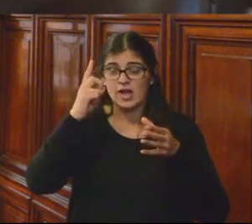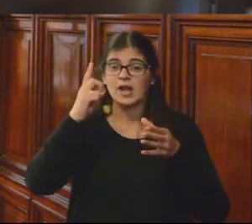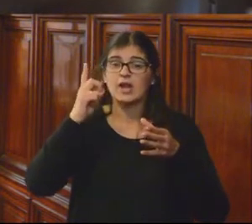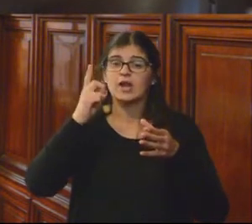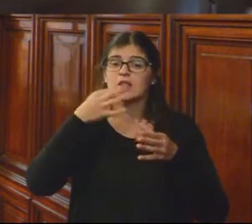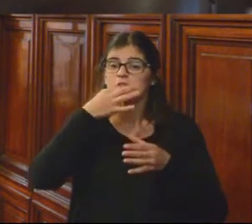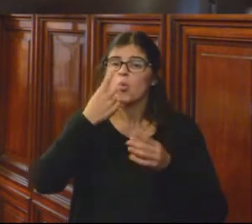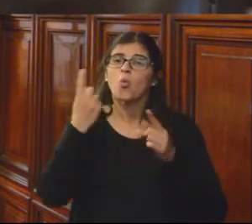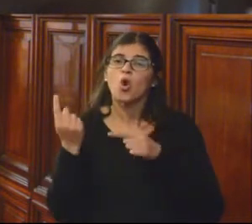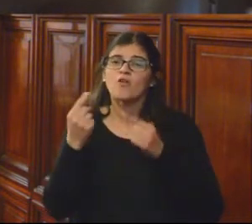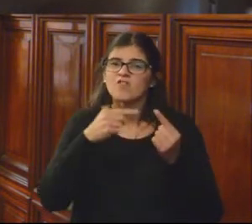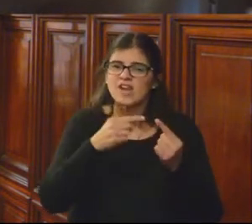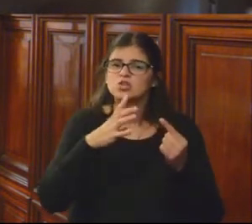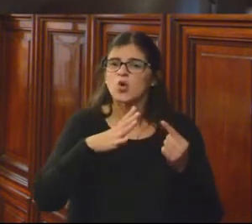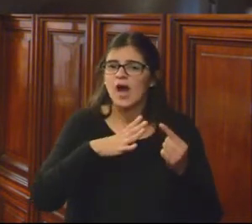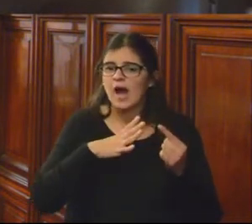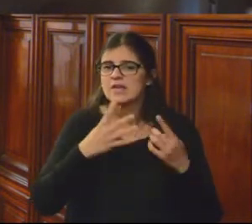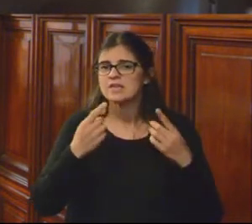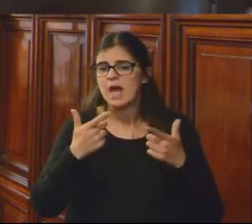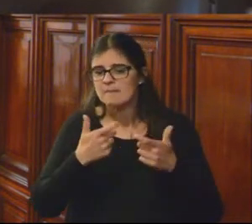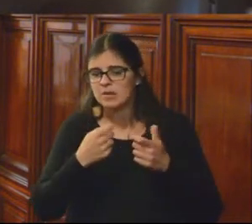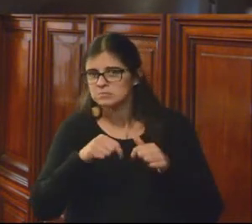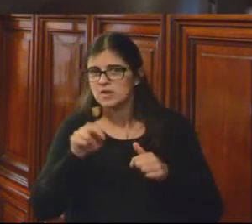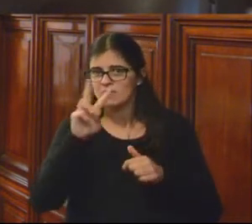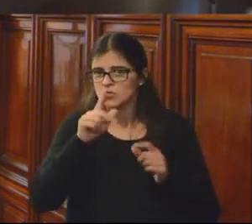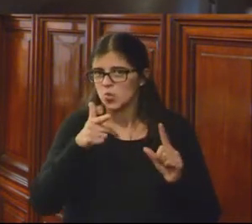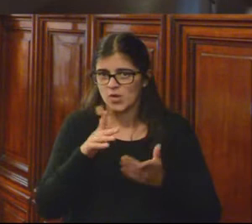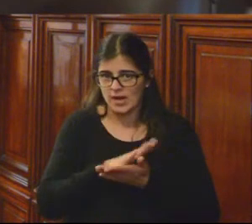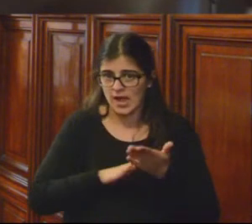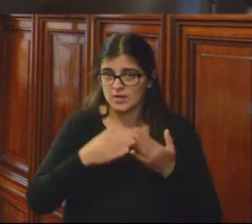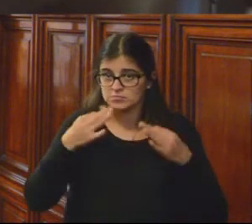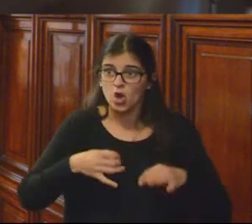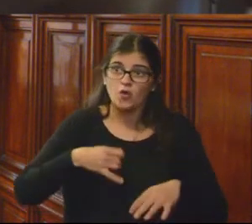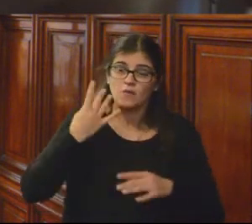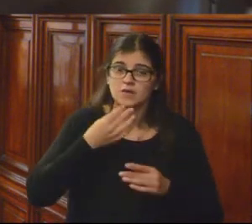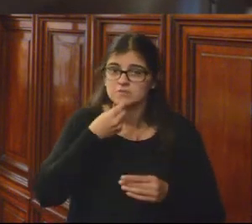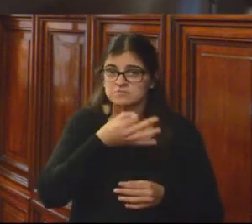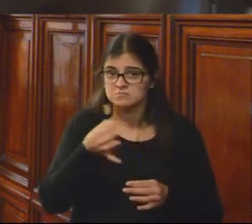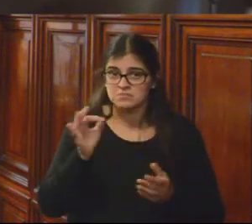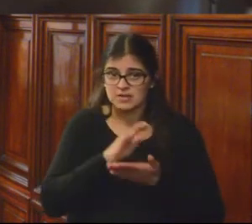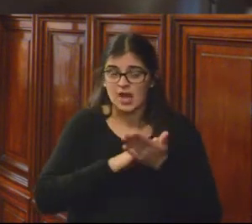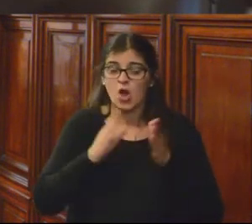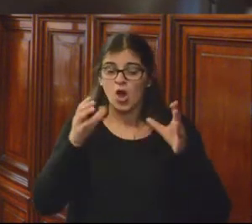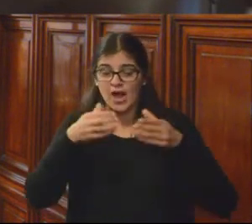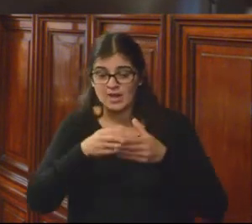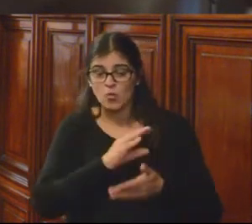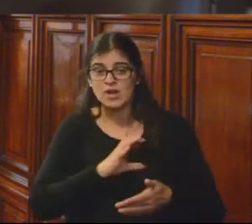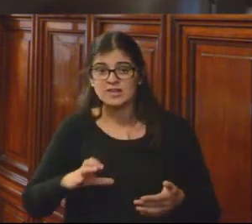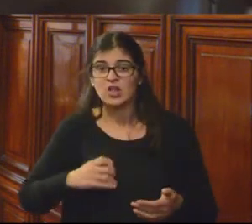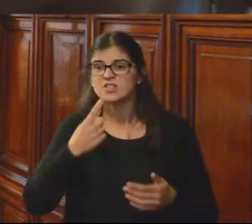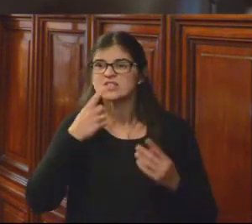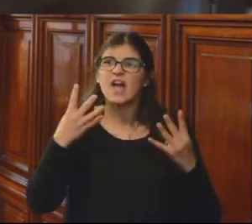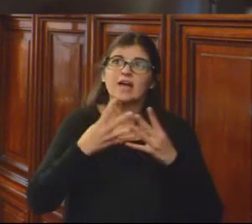establecido que hubo un conflicto armado, un conflicto interno en Venezuela en estos meses. Ni siquiera creo que ningún organismo del Estado ha declarado un estado de